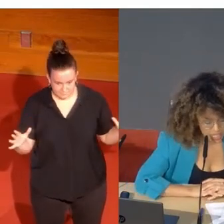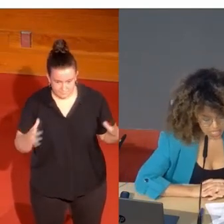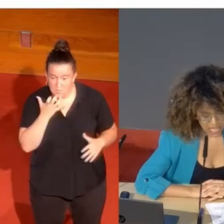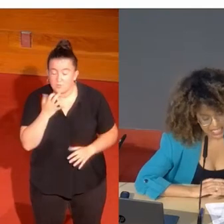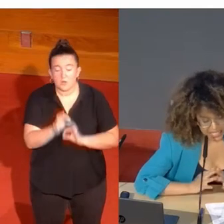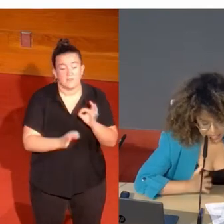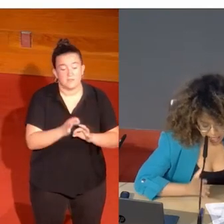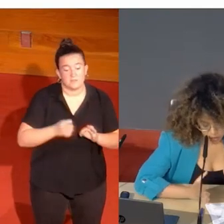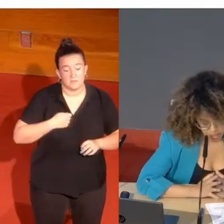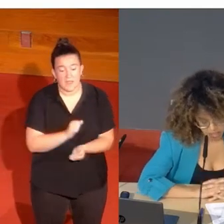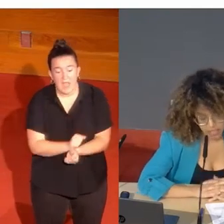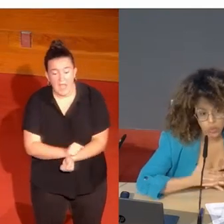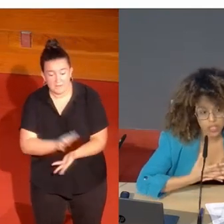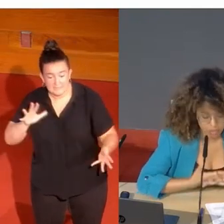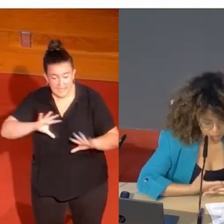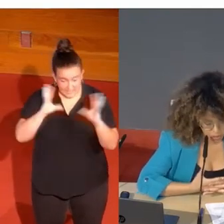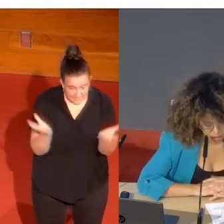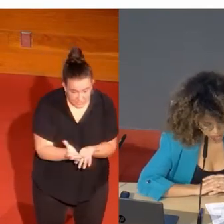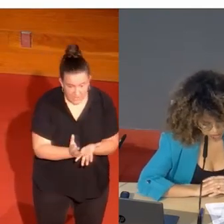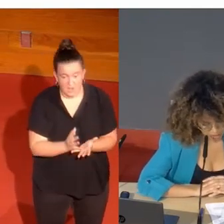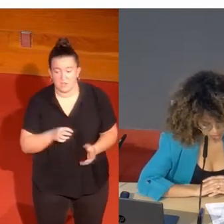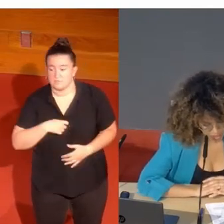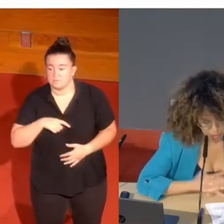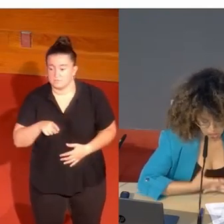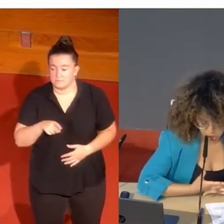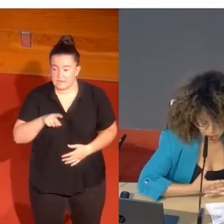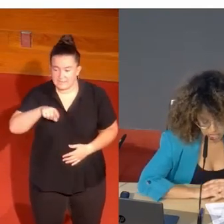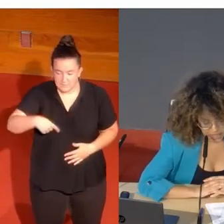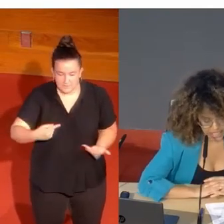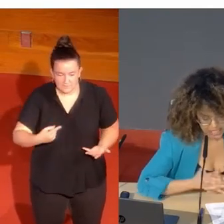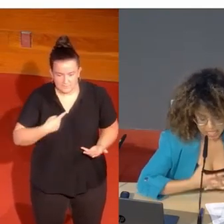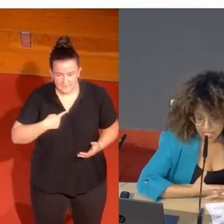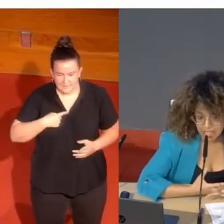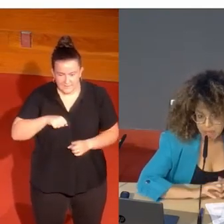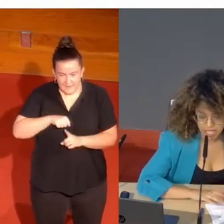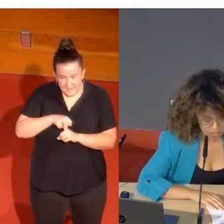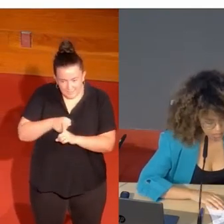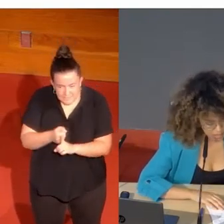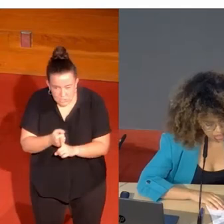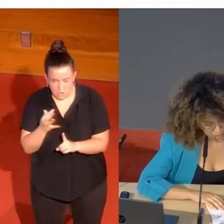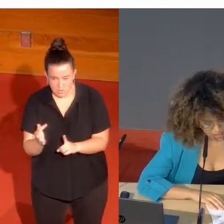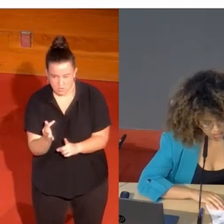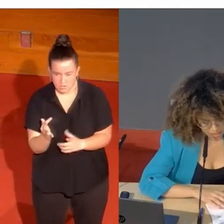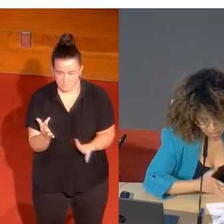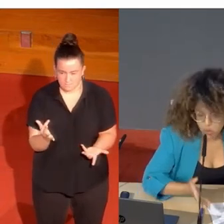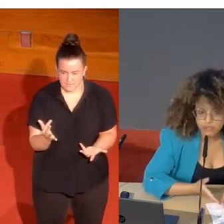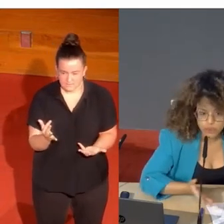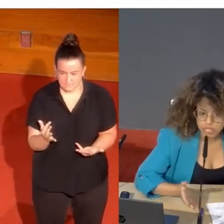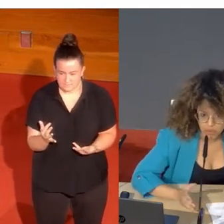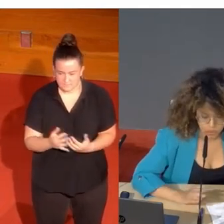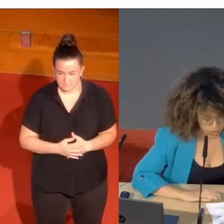internacional han alertado del recrudecimiento de la de la represión de la disidencia mediante mediante